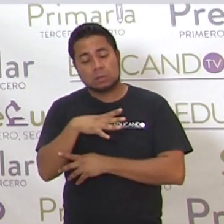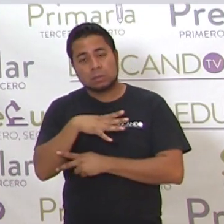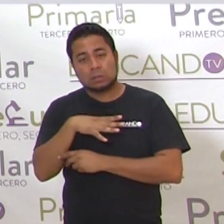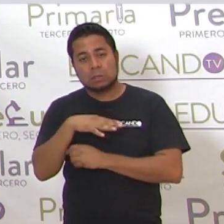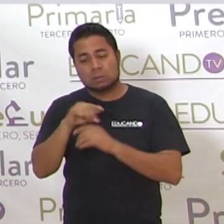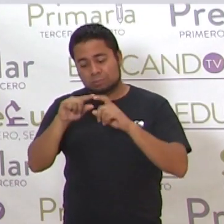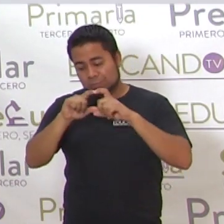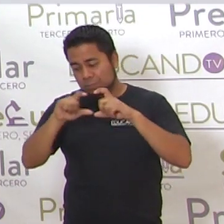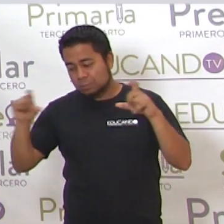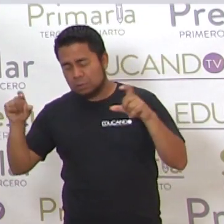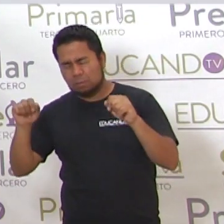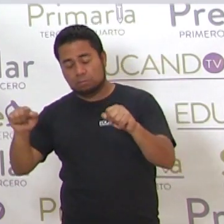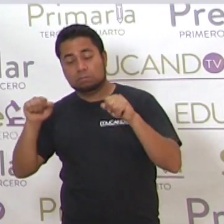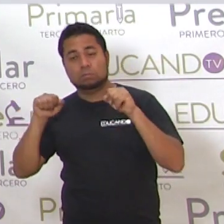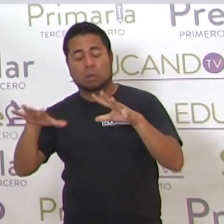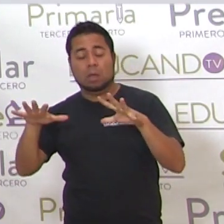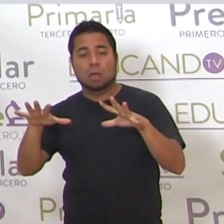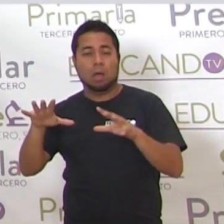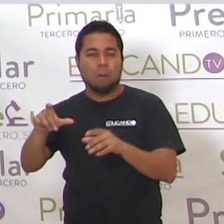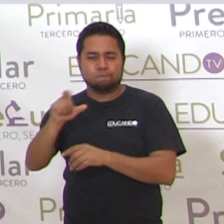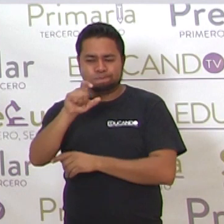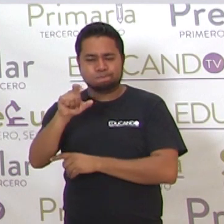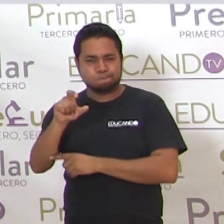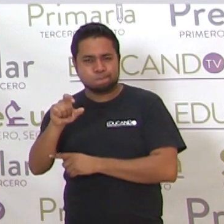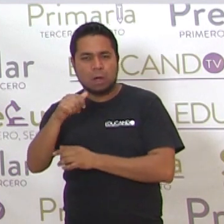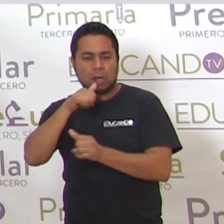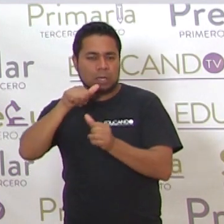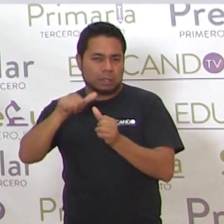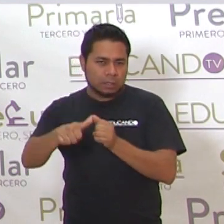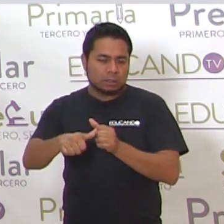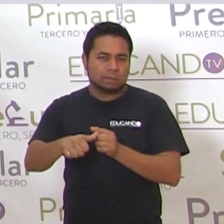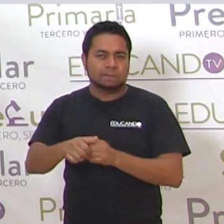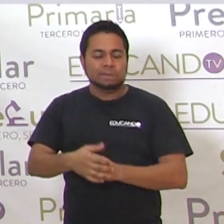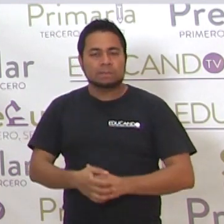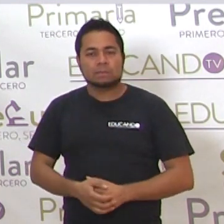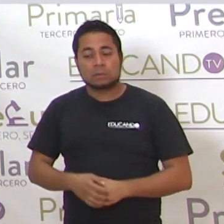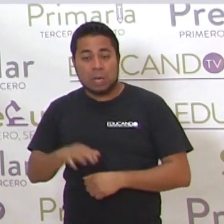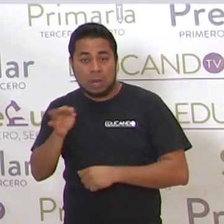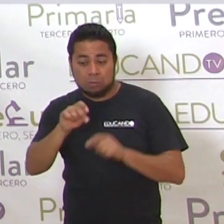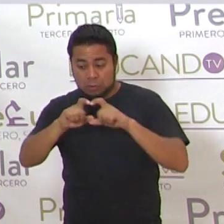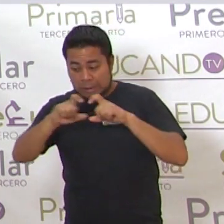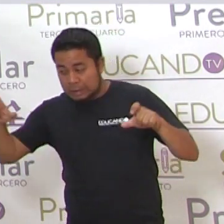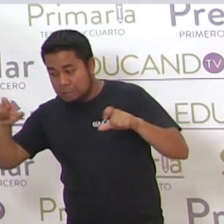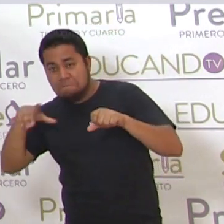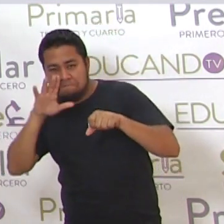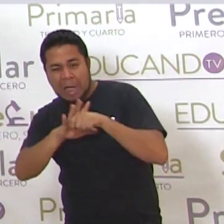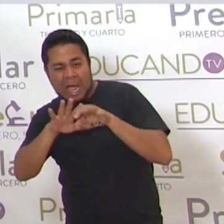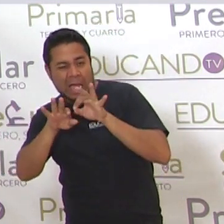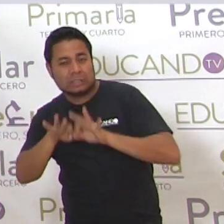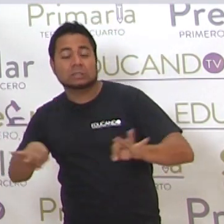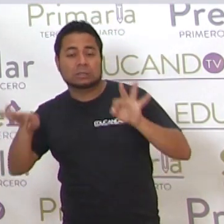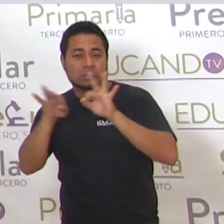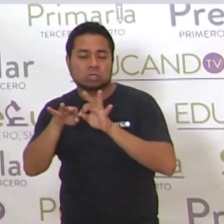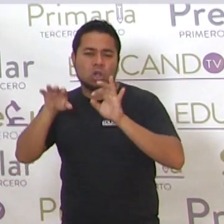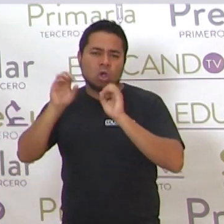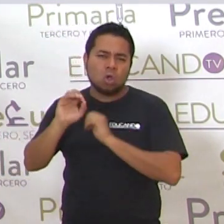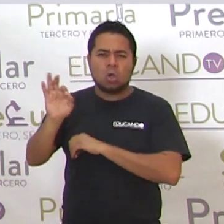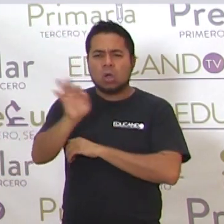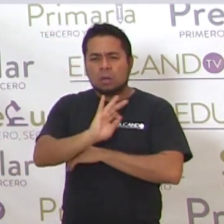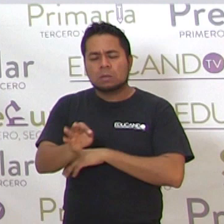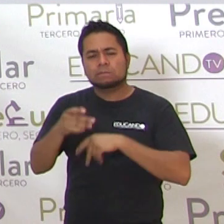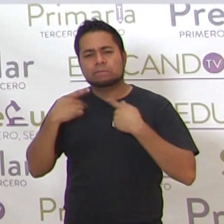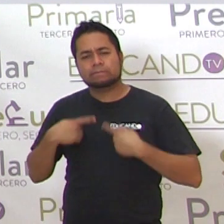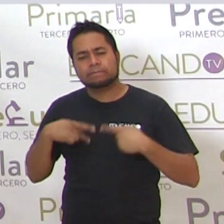resaltando dicha información puede ser más importante esa información o que el lector o el